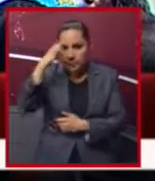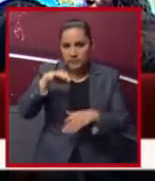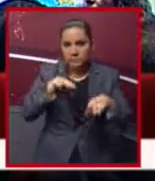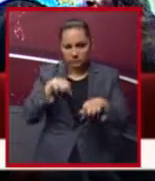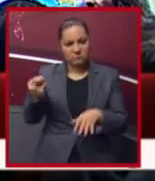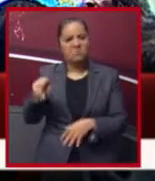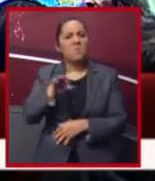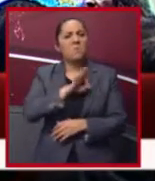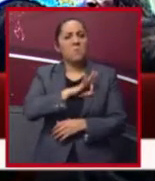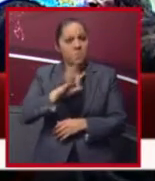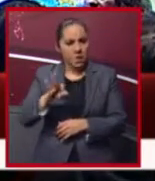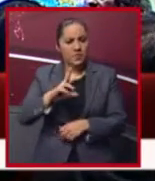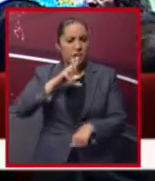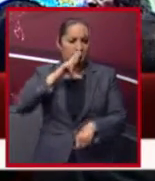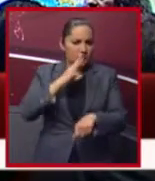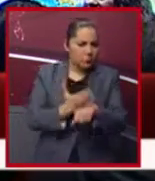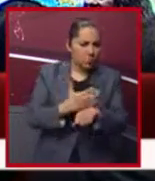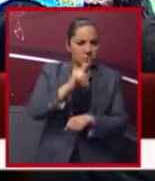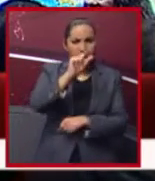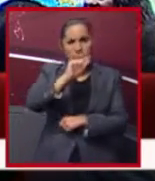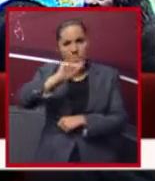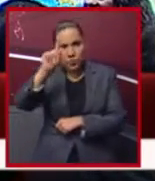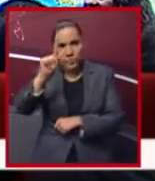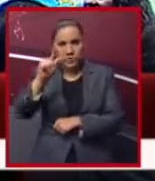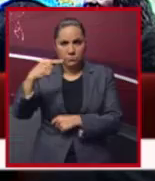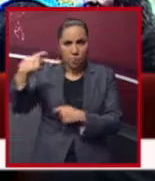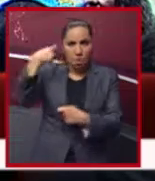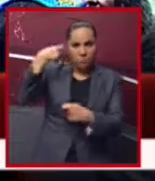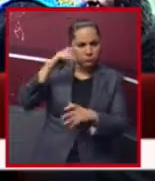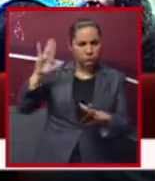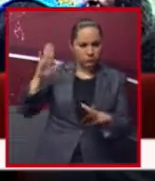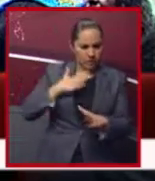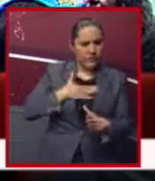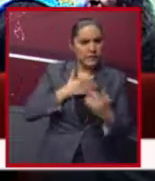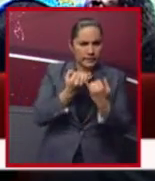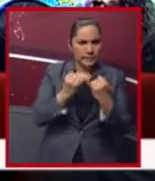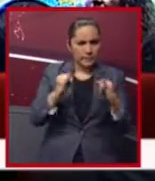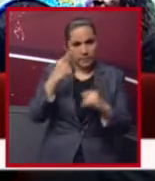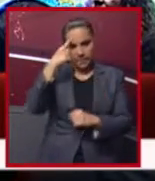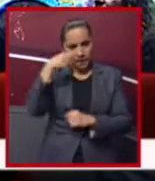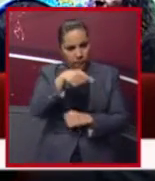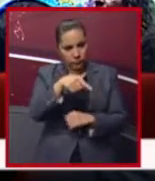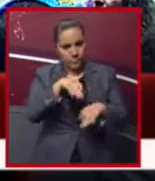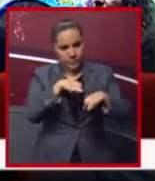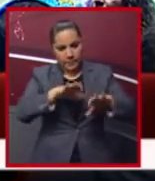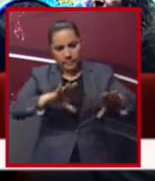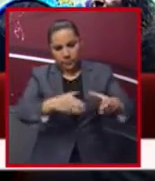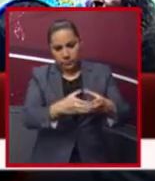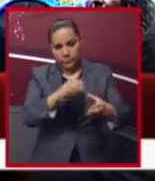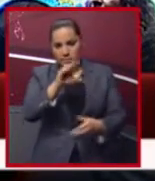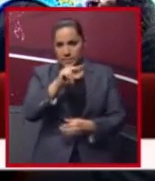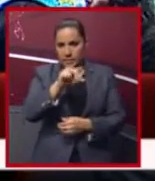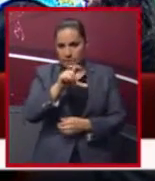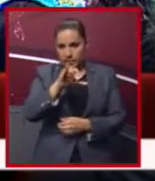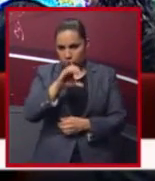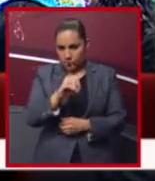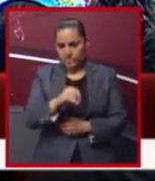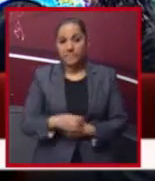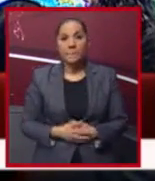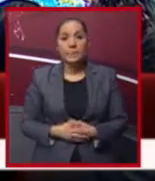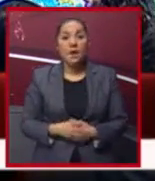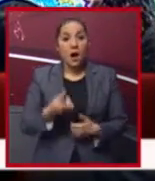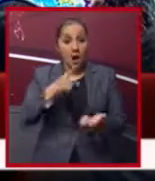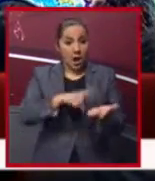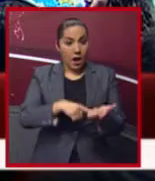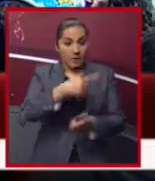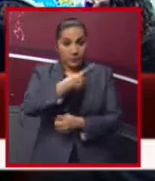responsabilidad, profesionalismo e independencia las funciones que tiene el Banco de México. Los razonamientos en la comisión